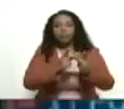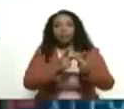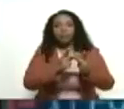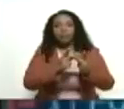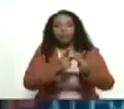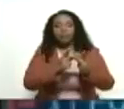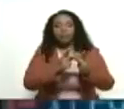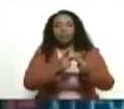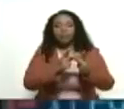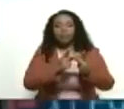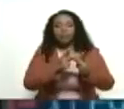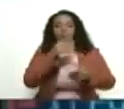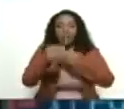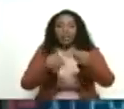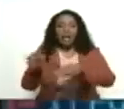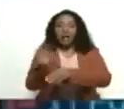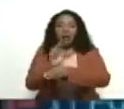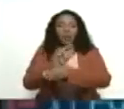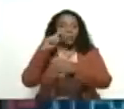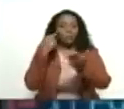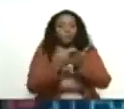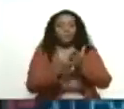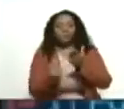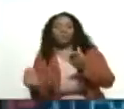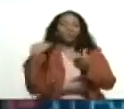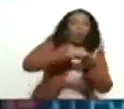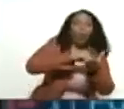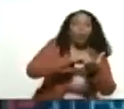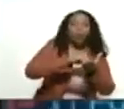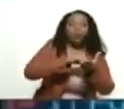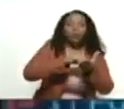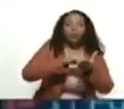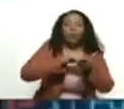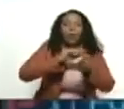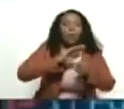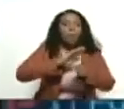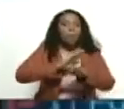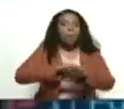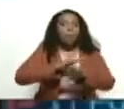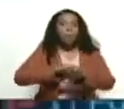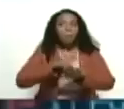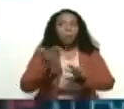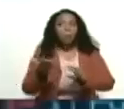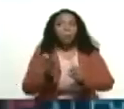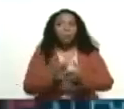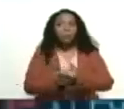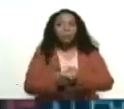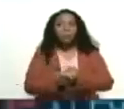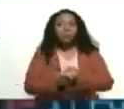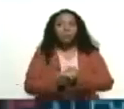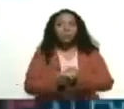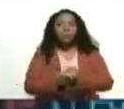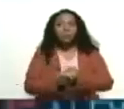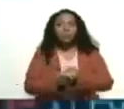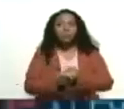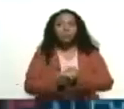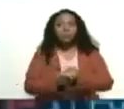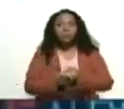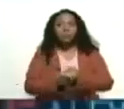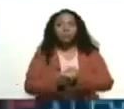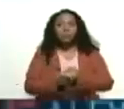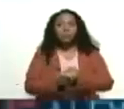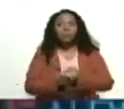se erige de inmediato en la prueba. Porque usted podría decir, recabar como ha